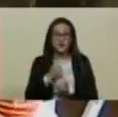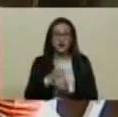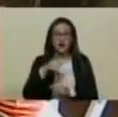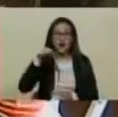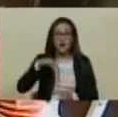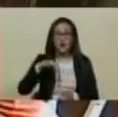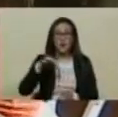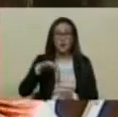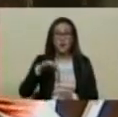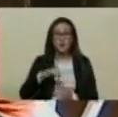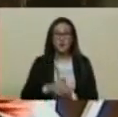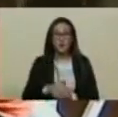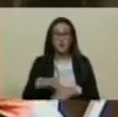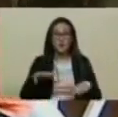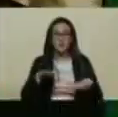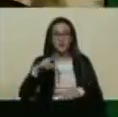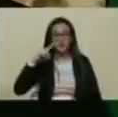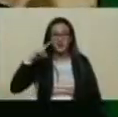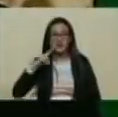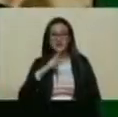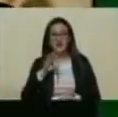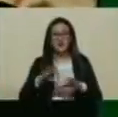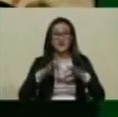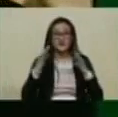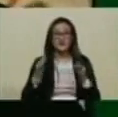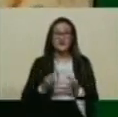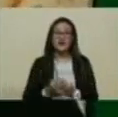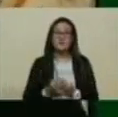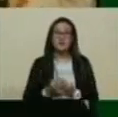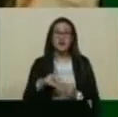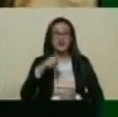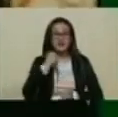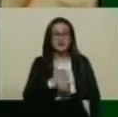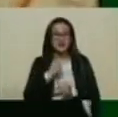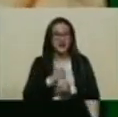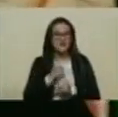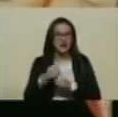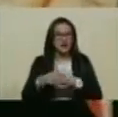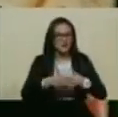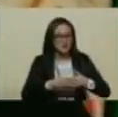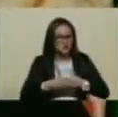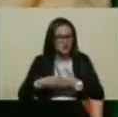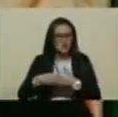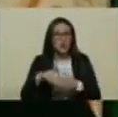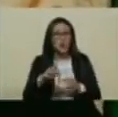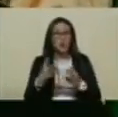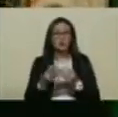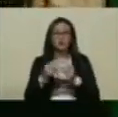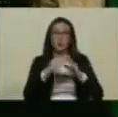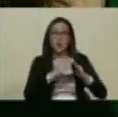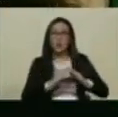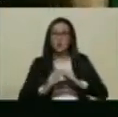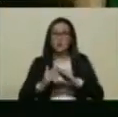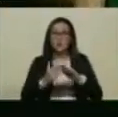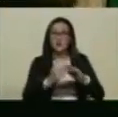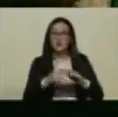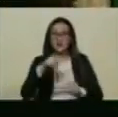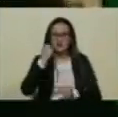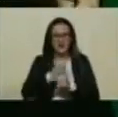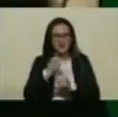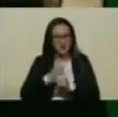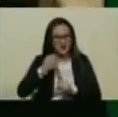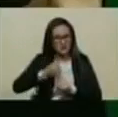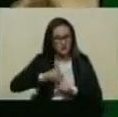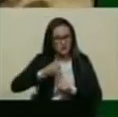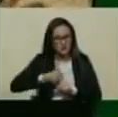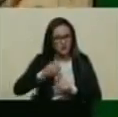CONUCO y sobre todo el Movimiento Bolivariano de Familias que trabaja de la mano con esta comunidad, que trabaja de la mano